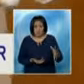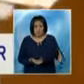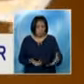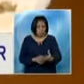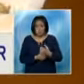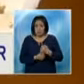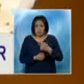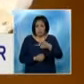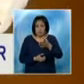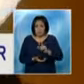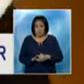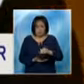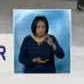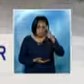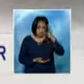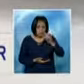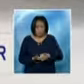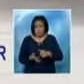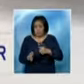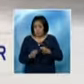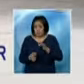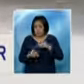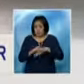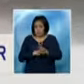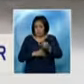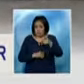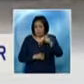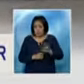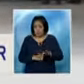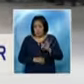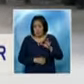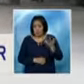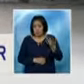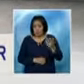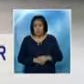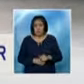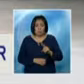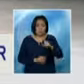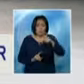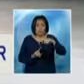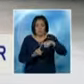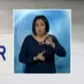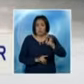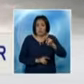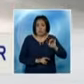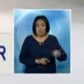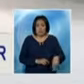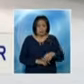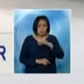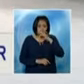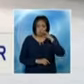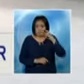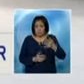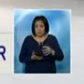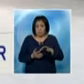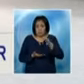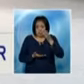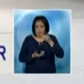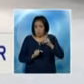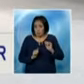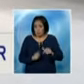incautación policial. Según precisa, en el interior se habría encontrado más de una tonelada de clorhidrato de cocaína